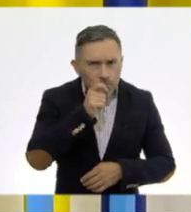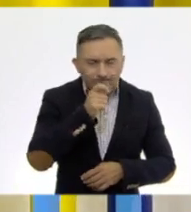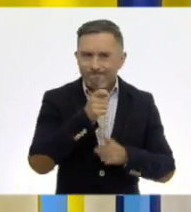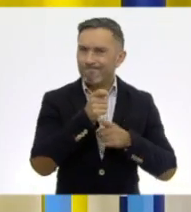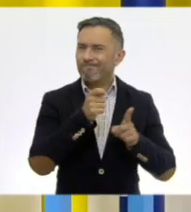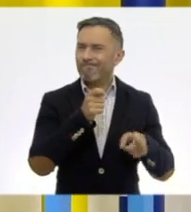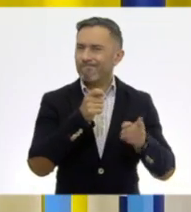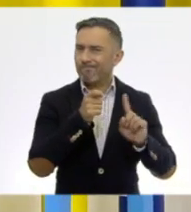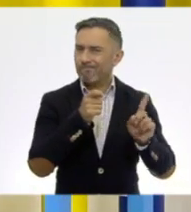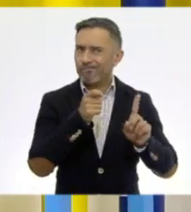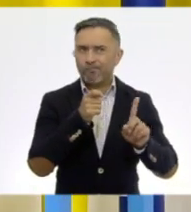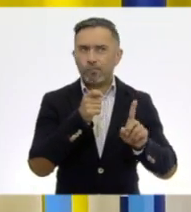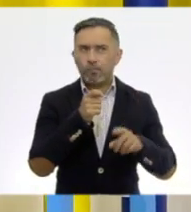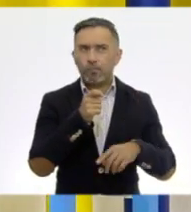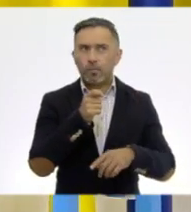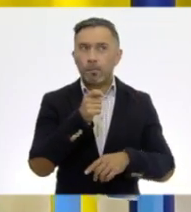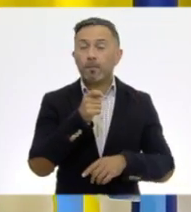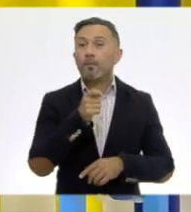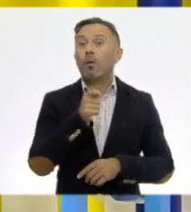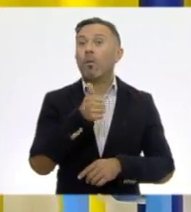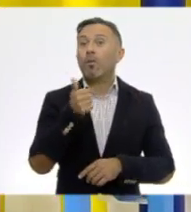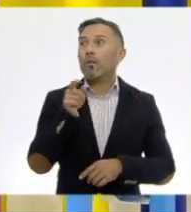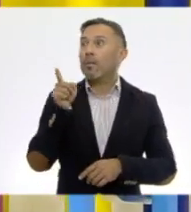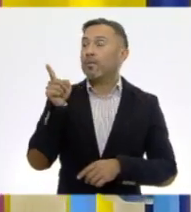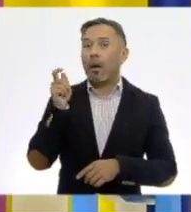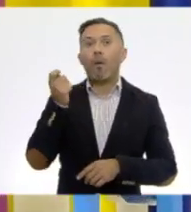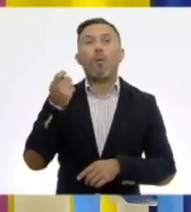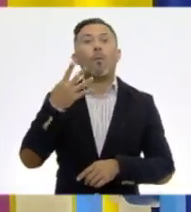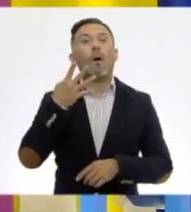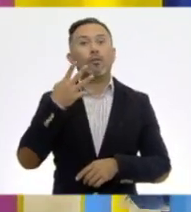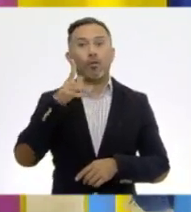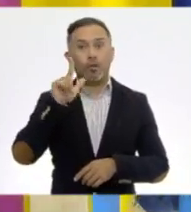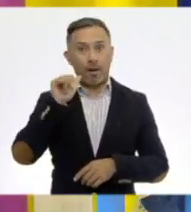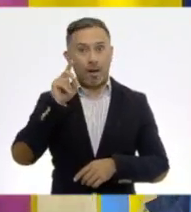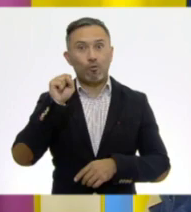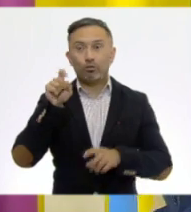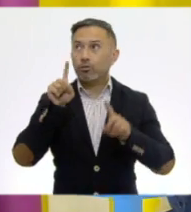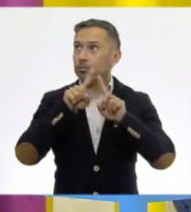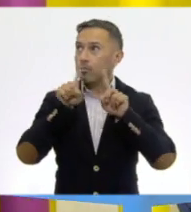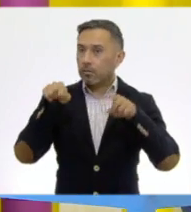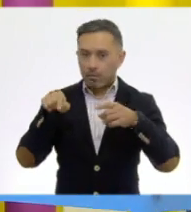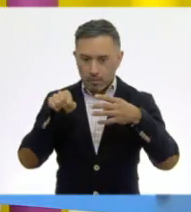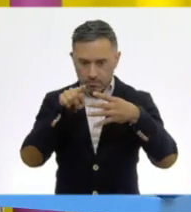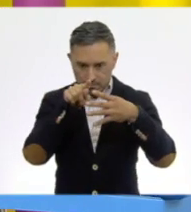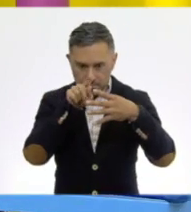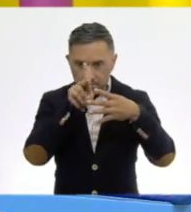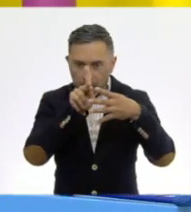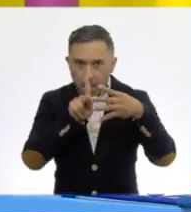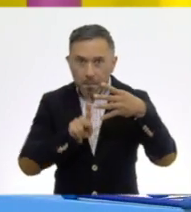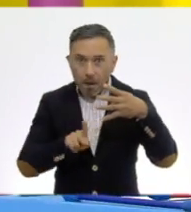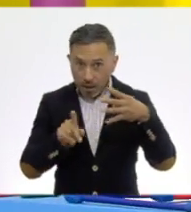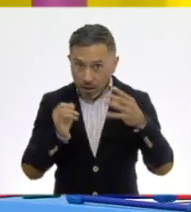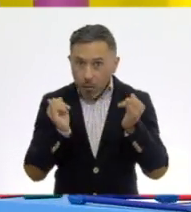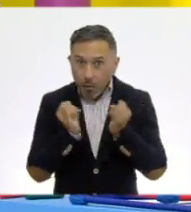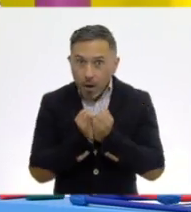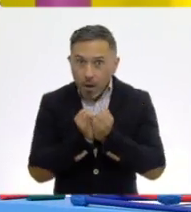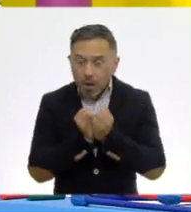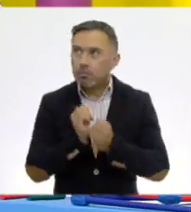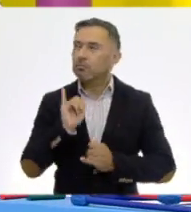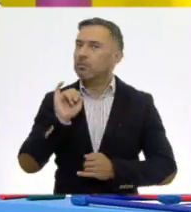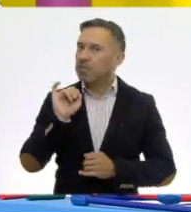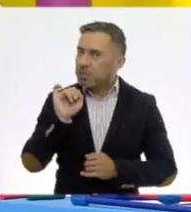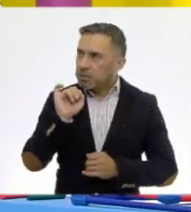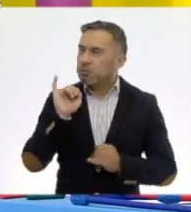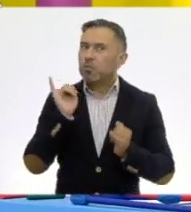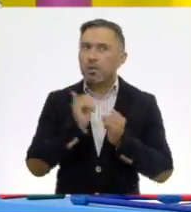Ahora, pues la siguiente justo también tiene cuatro lados. ¿Sus lados son iguales? Sí, son iguales. ¿Parece